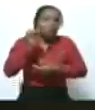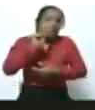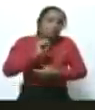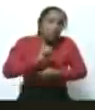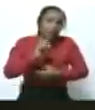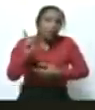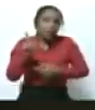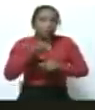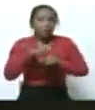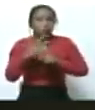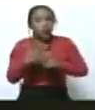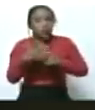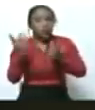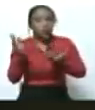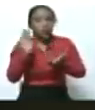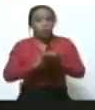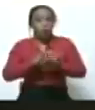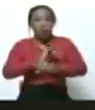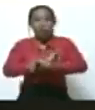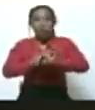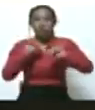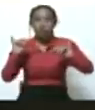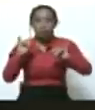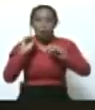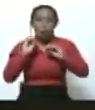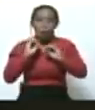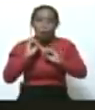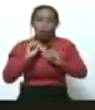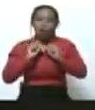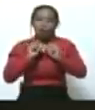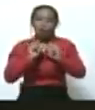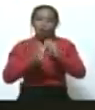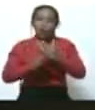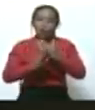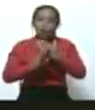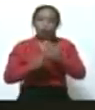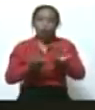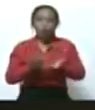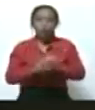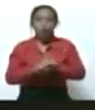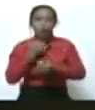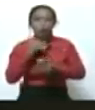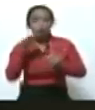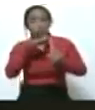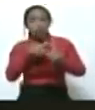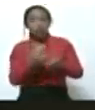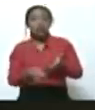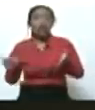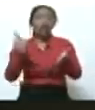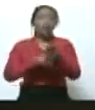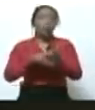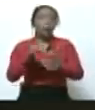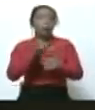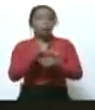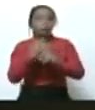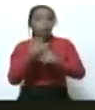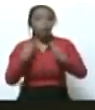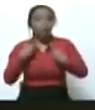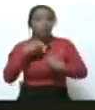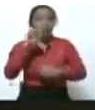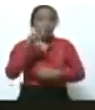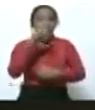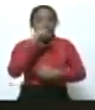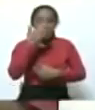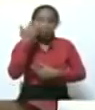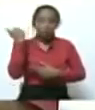esa situación ya está terminada o persiste algún tipo de amenaza de que se vuelva a repetir una situación similar como la que vivimos hace tres